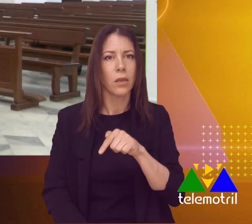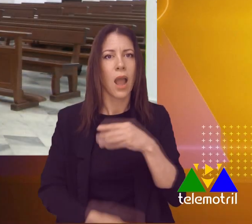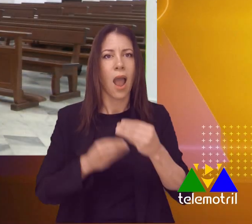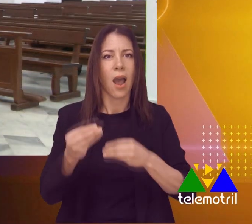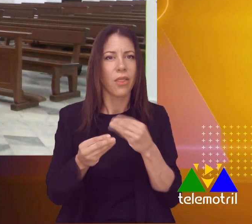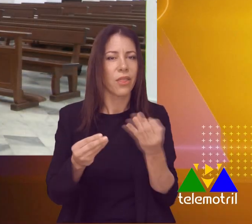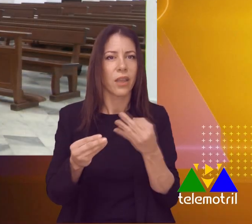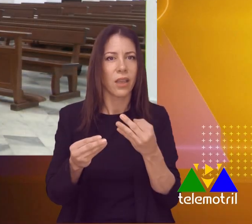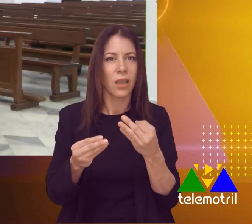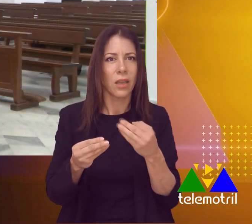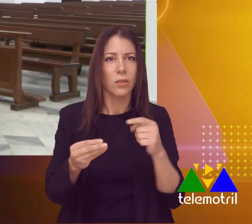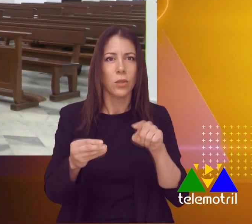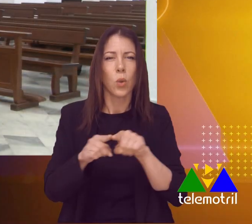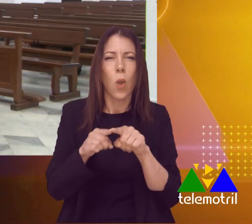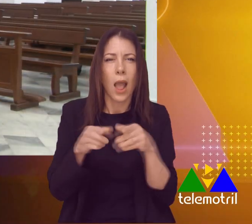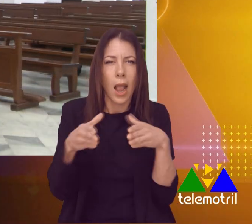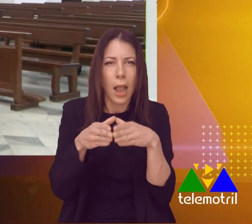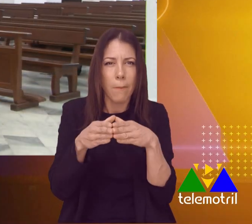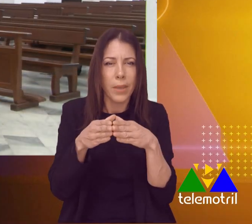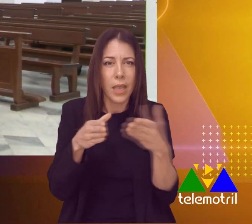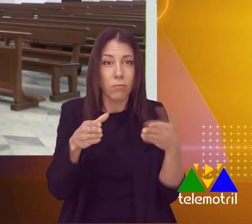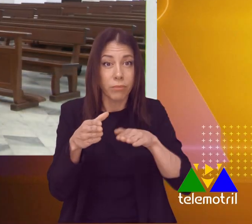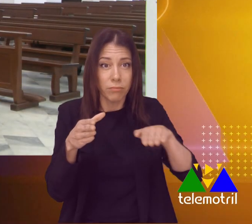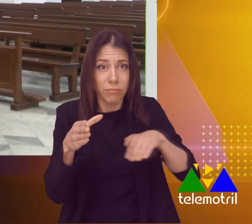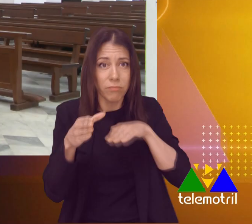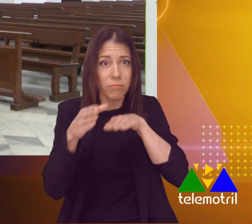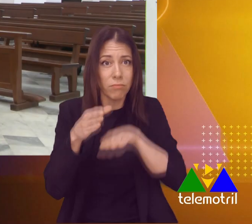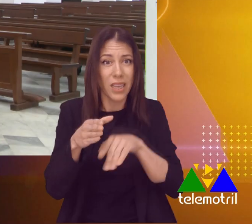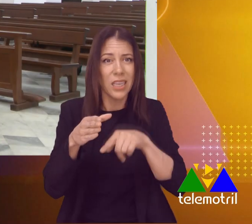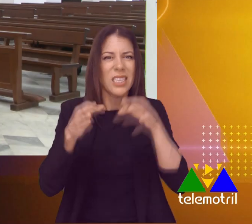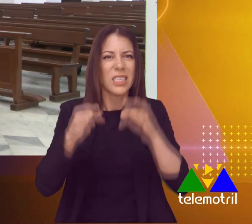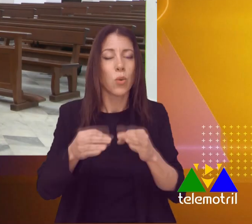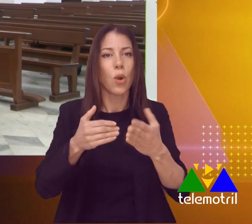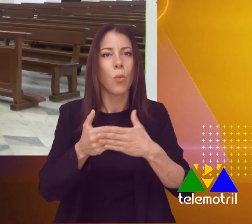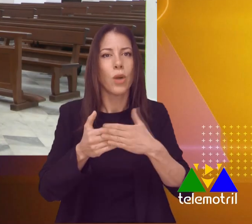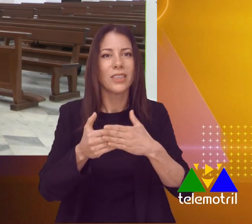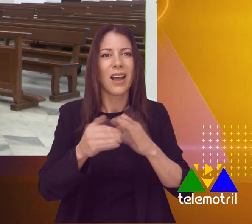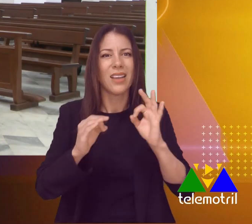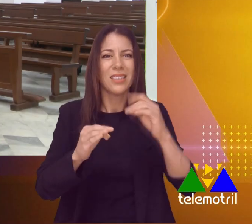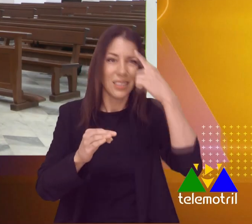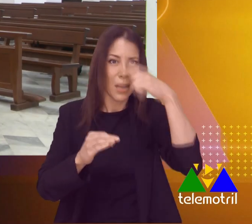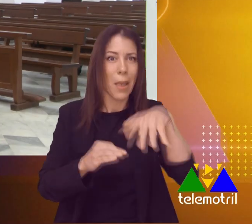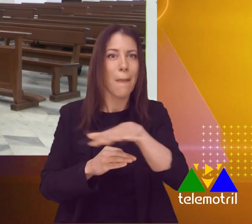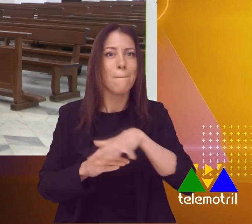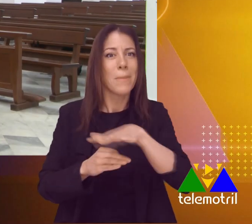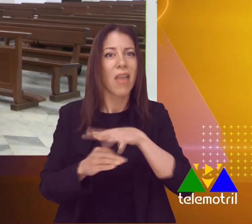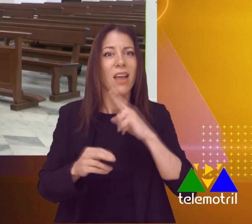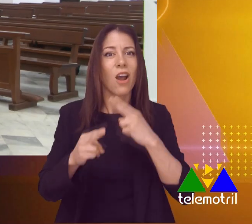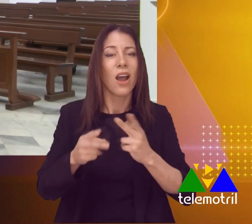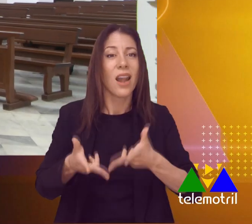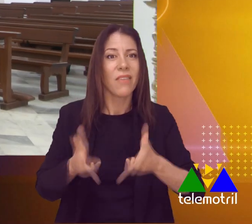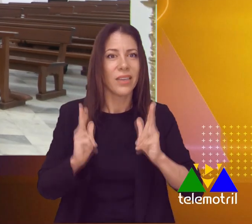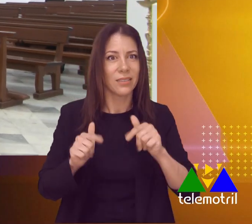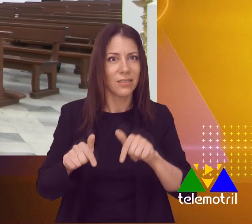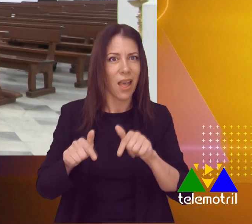su capilla de enterramiento, seguramente en la puerta, lo que hoy es la puerta que da a la Plaza de la Libertad, donde está eso originalmente.